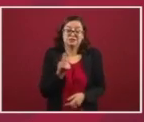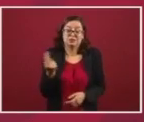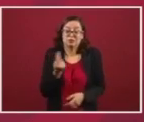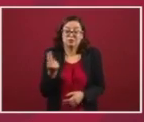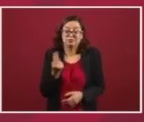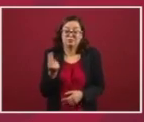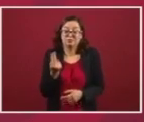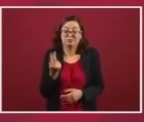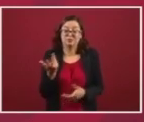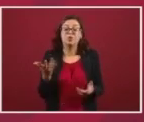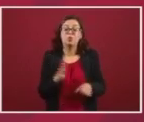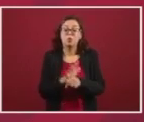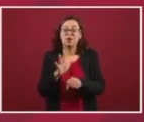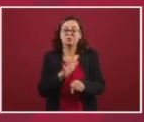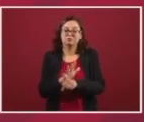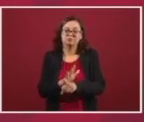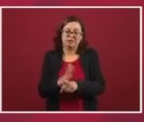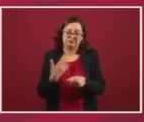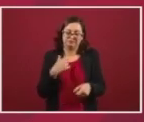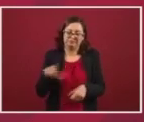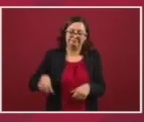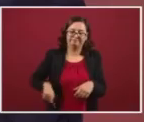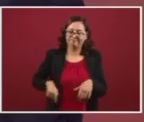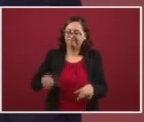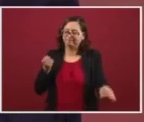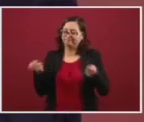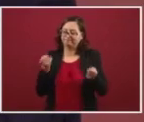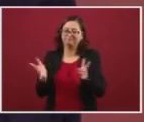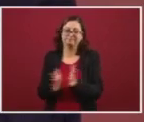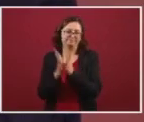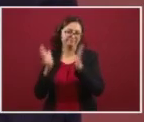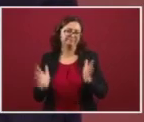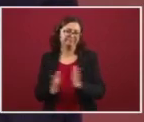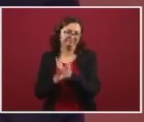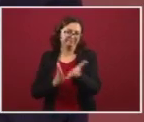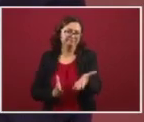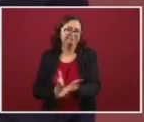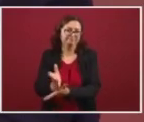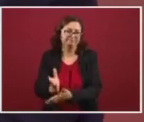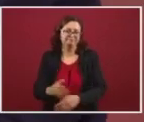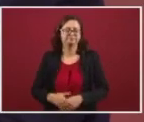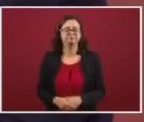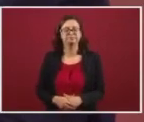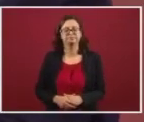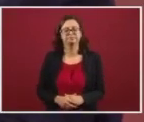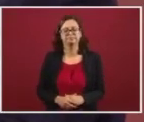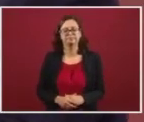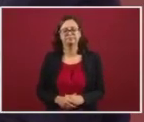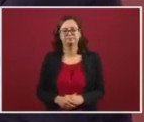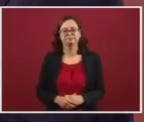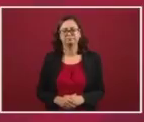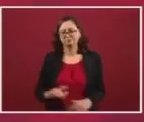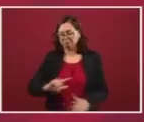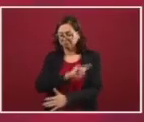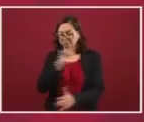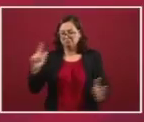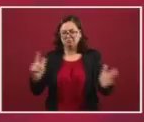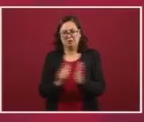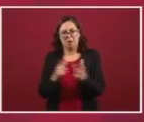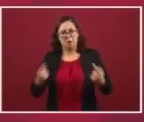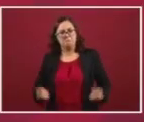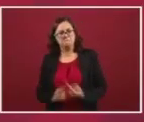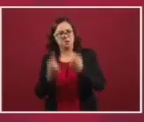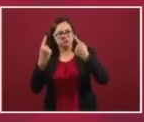necesitamos tener participación. Y no es nada ilegal.